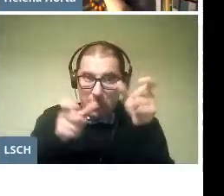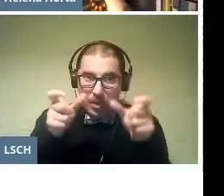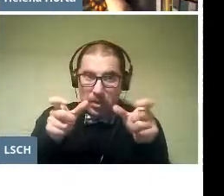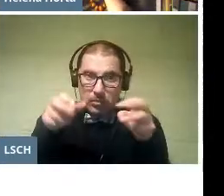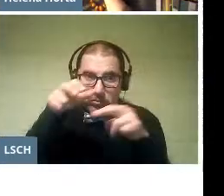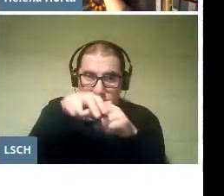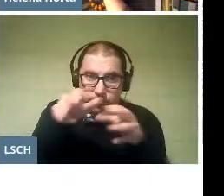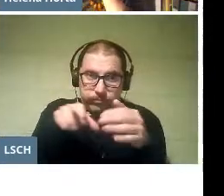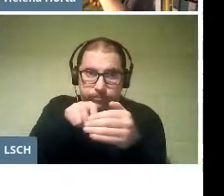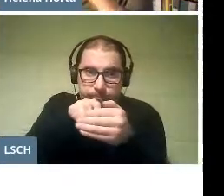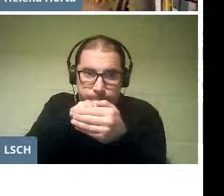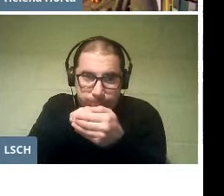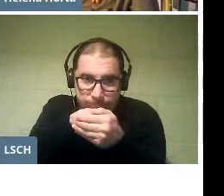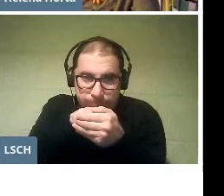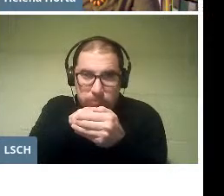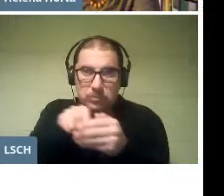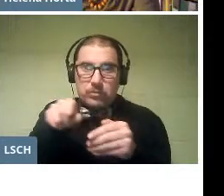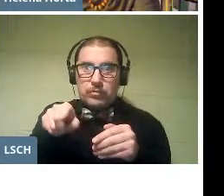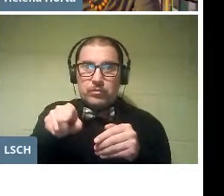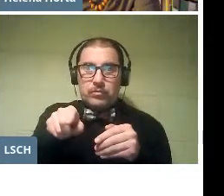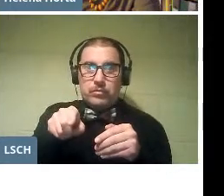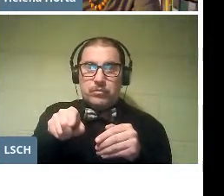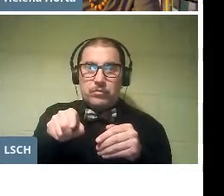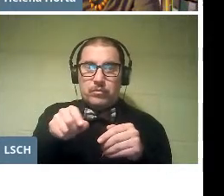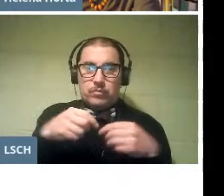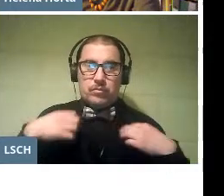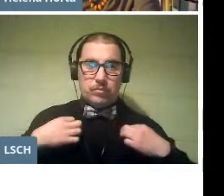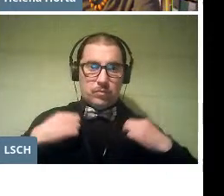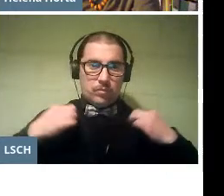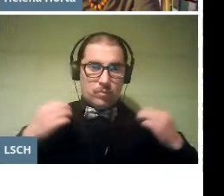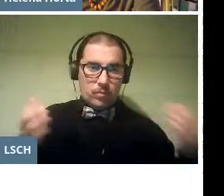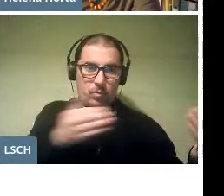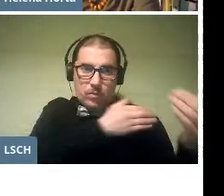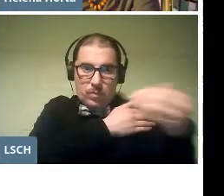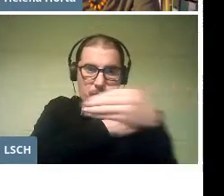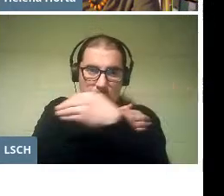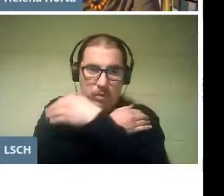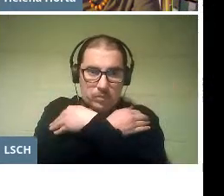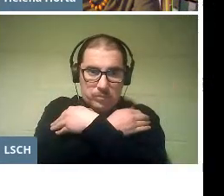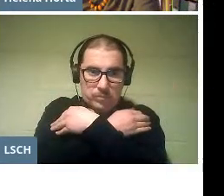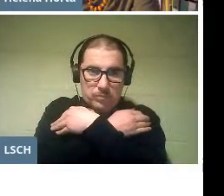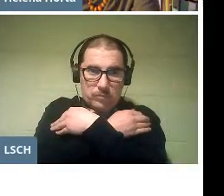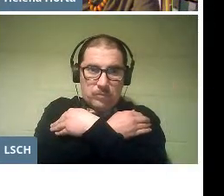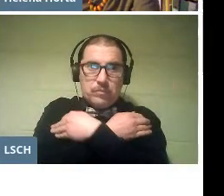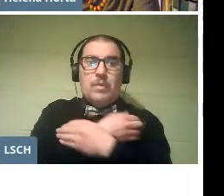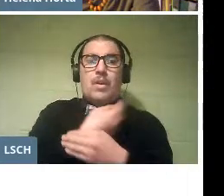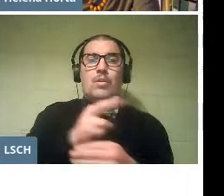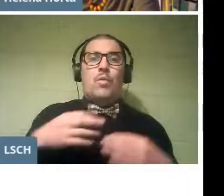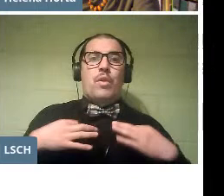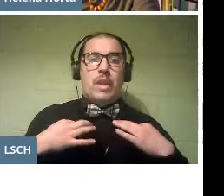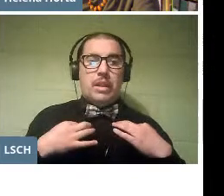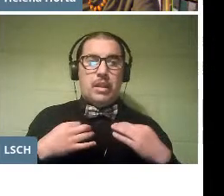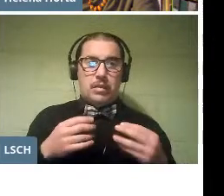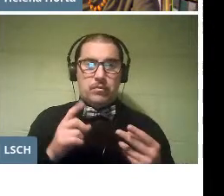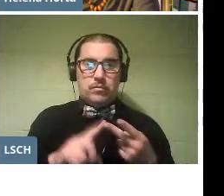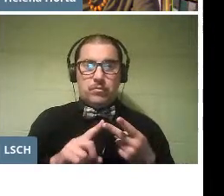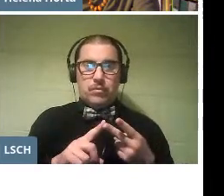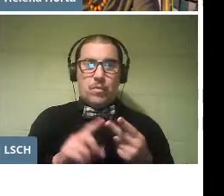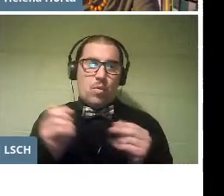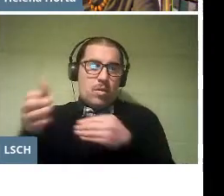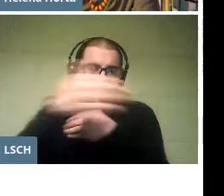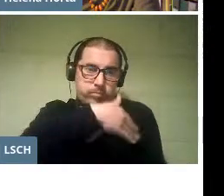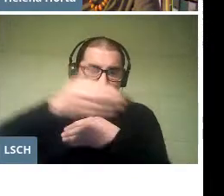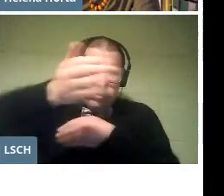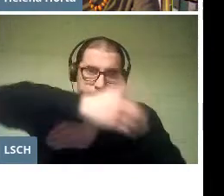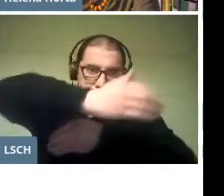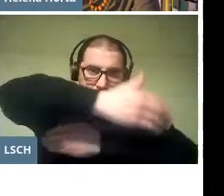flectado que ha sido depositado vestiendo sus prendas textiles, una o más de una